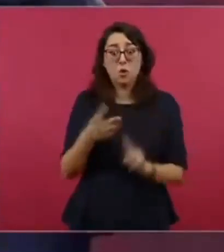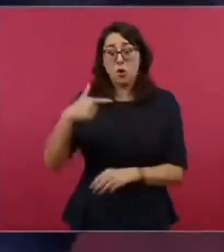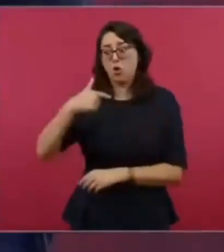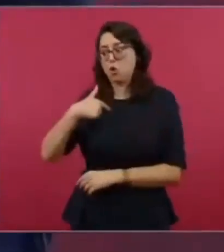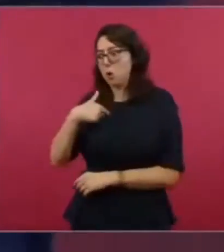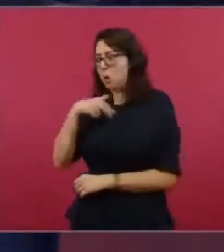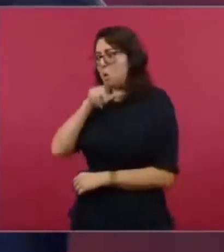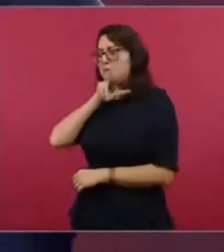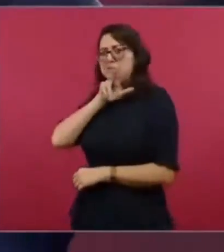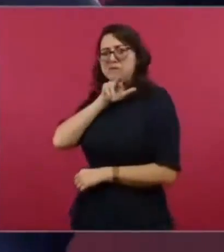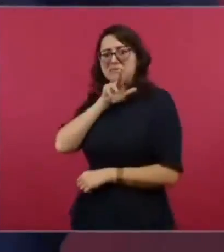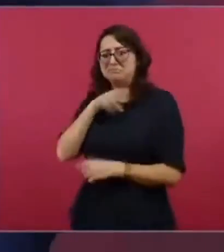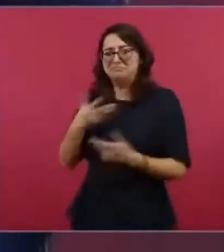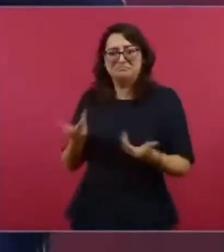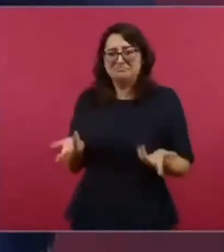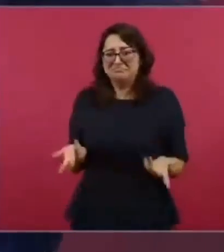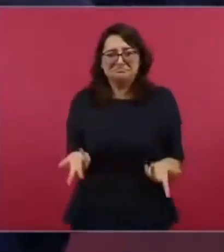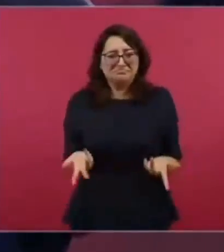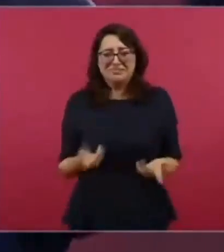que